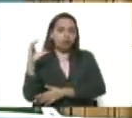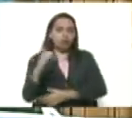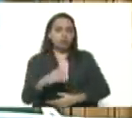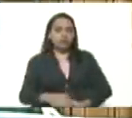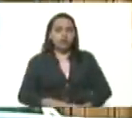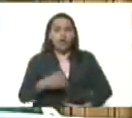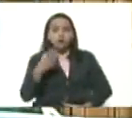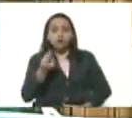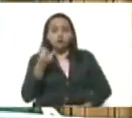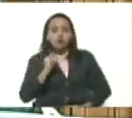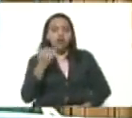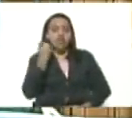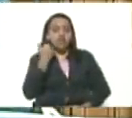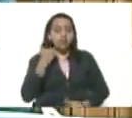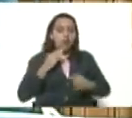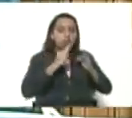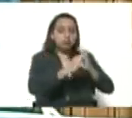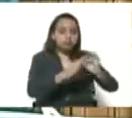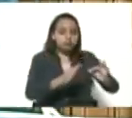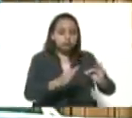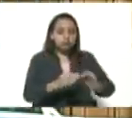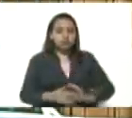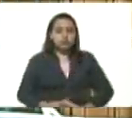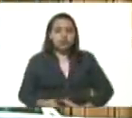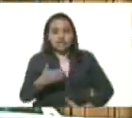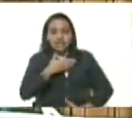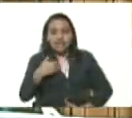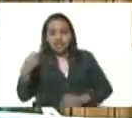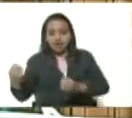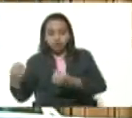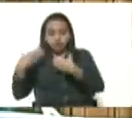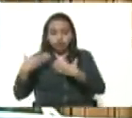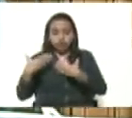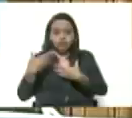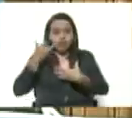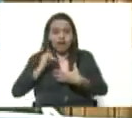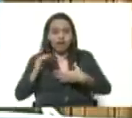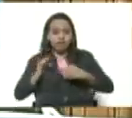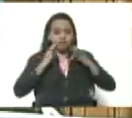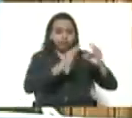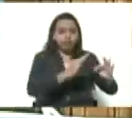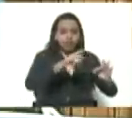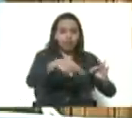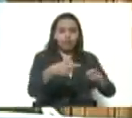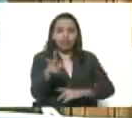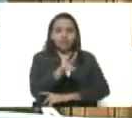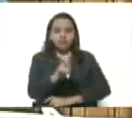muchos de ellos infectados, adrede, para que traigan la enfermedad a Venezuela.